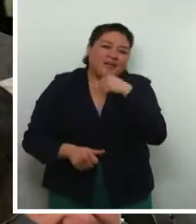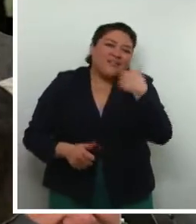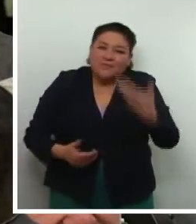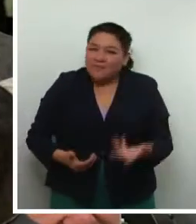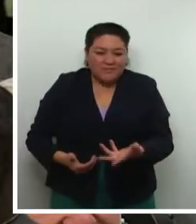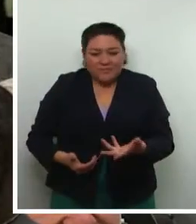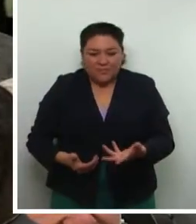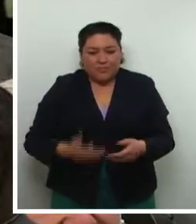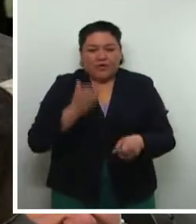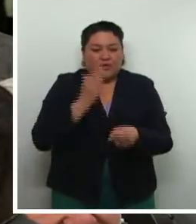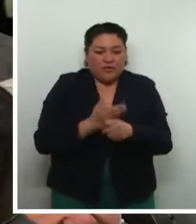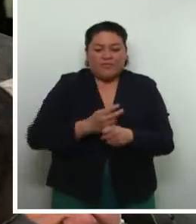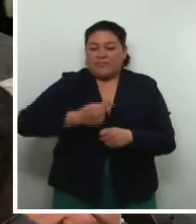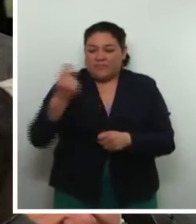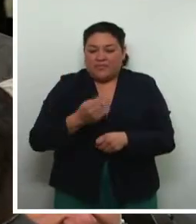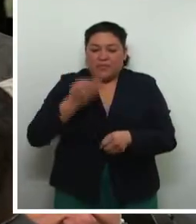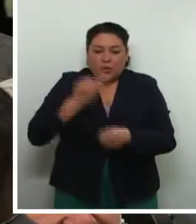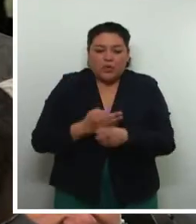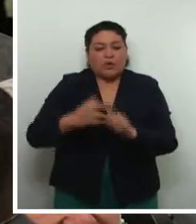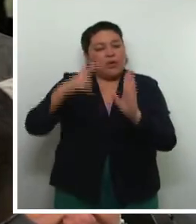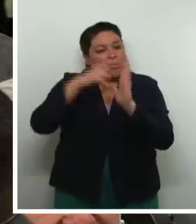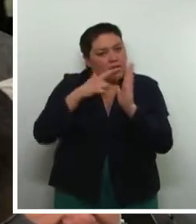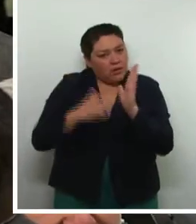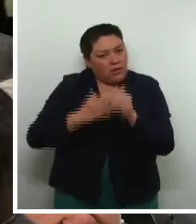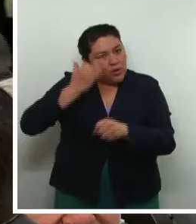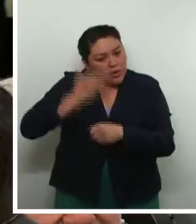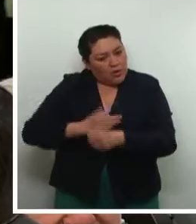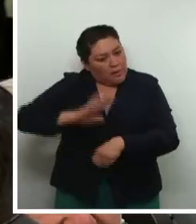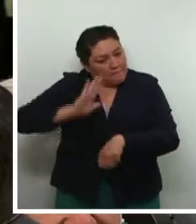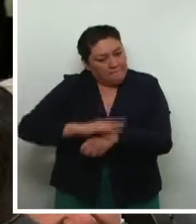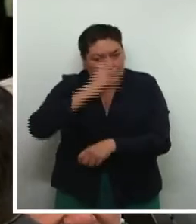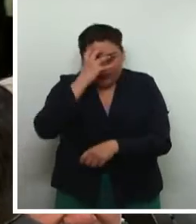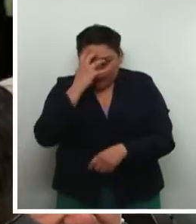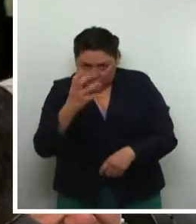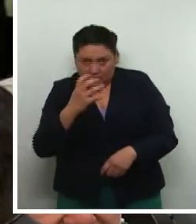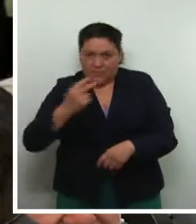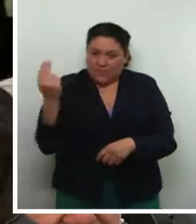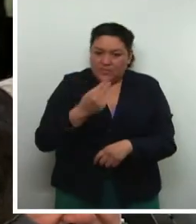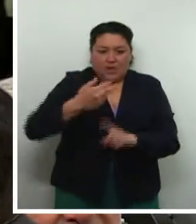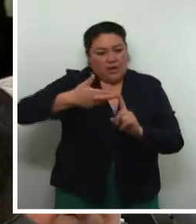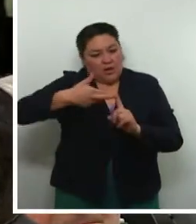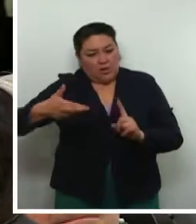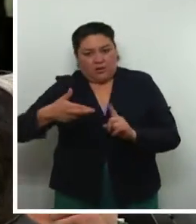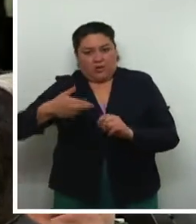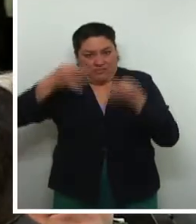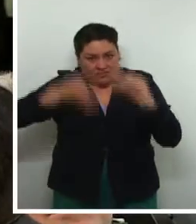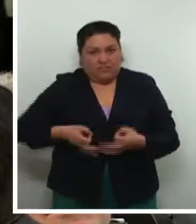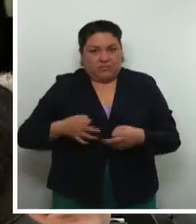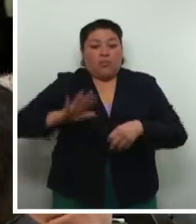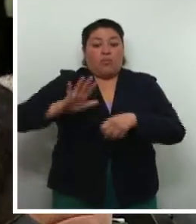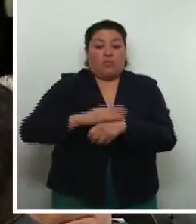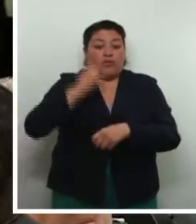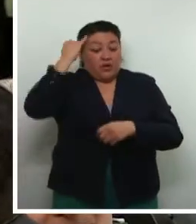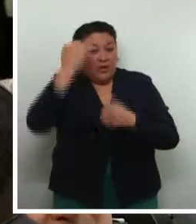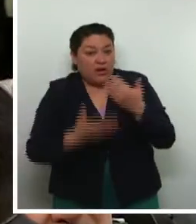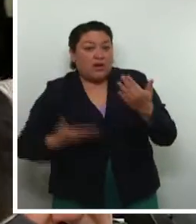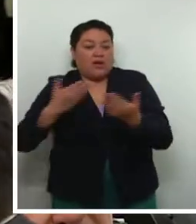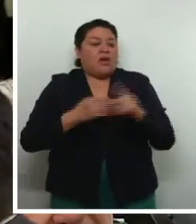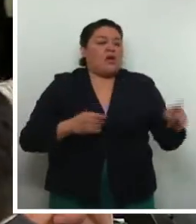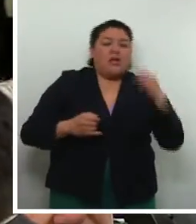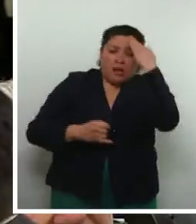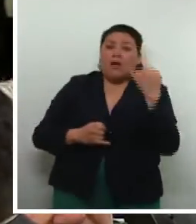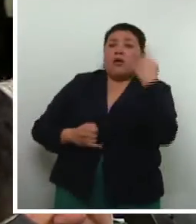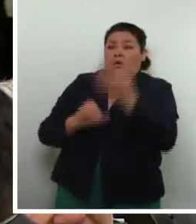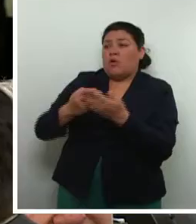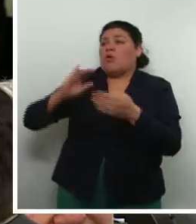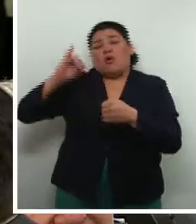otra. Tenemos que normar, más allá del caso particular, este criterio, porque no puede haber reservas sobre las reservas. Las